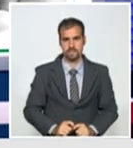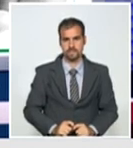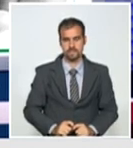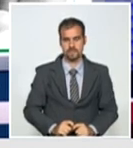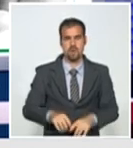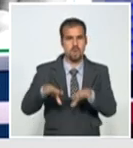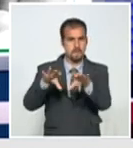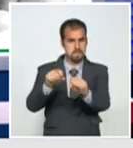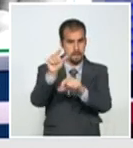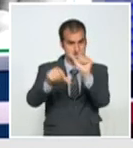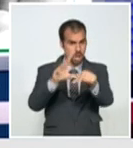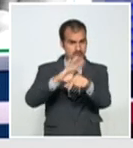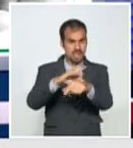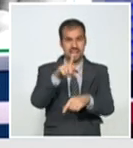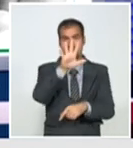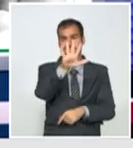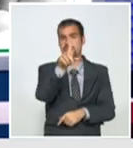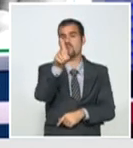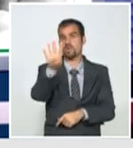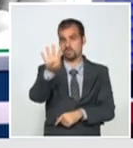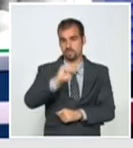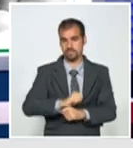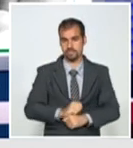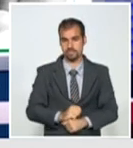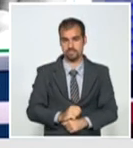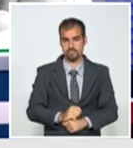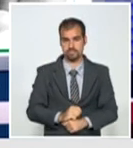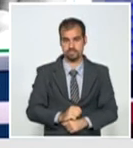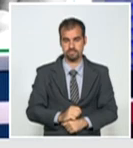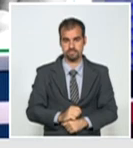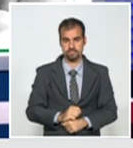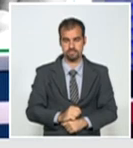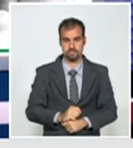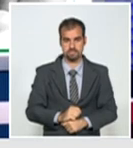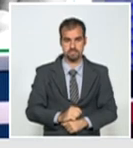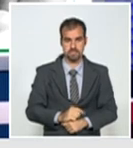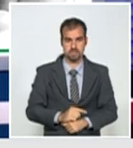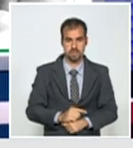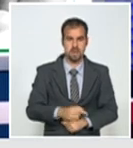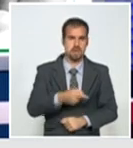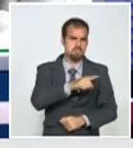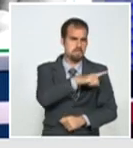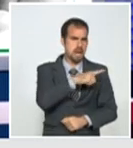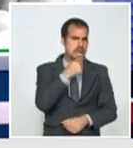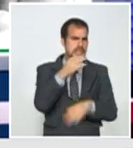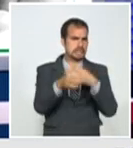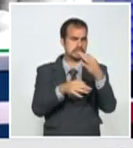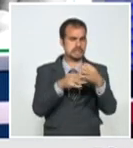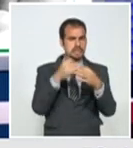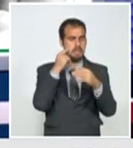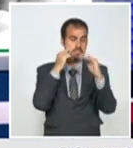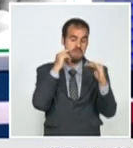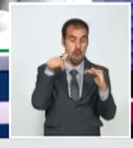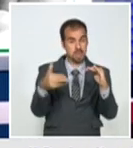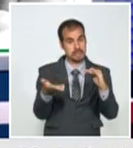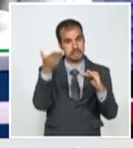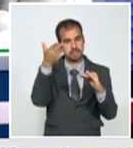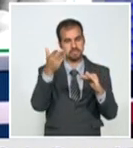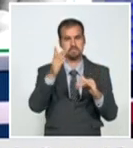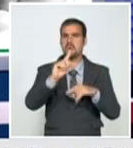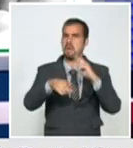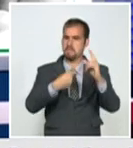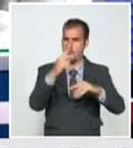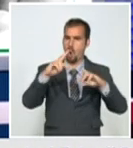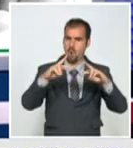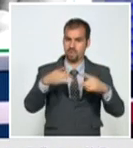casos, 70 más que el que reportábamos en el día de ayer. Mañana volveremos a las 9 en punto en